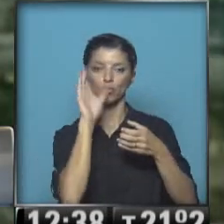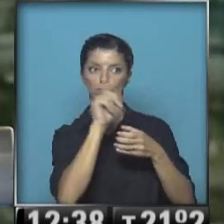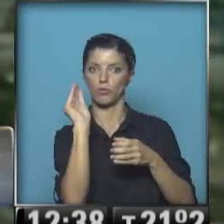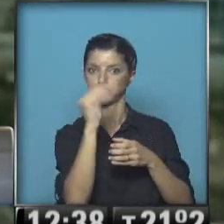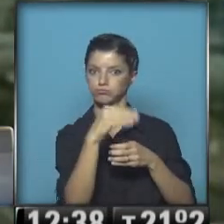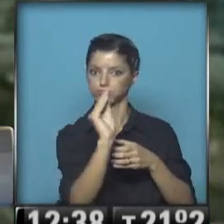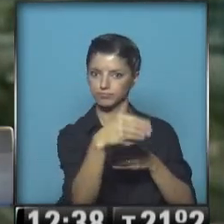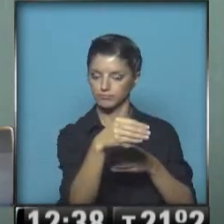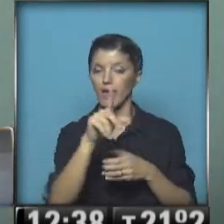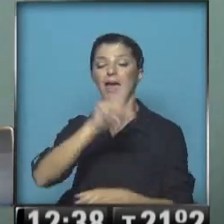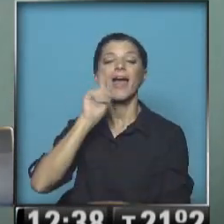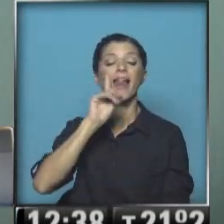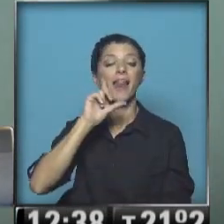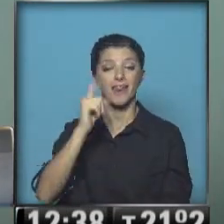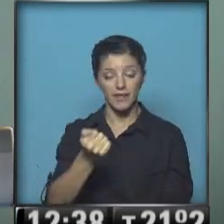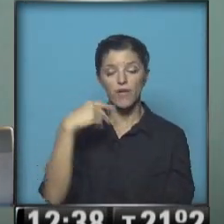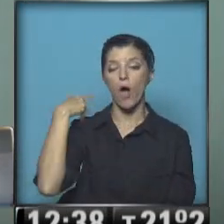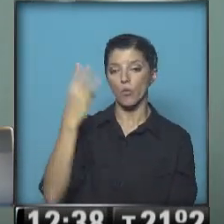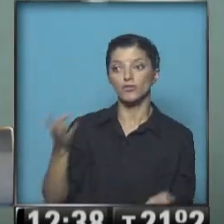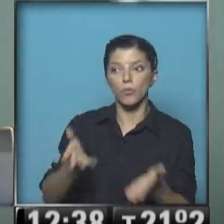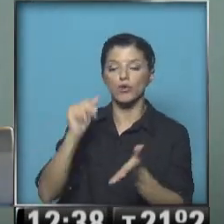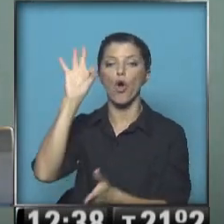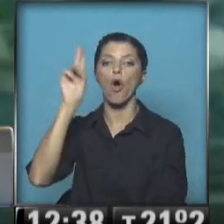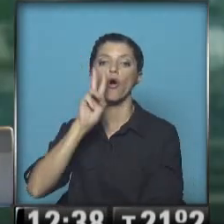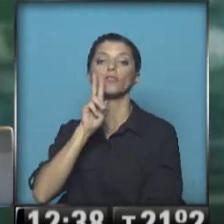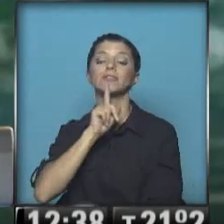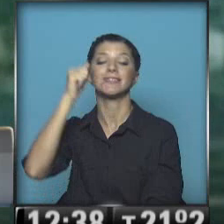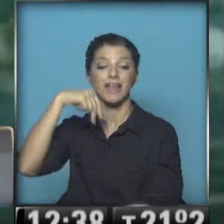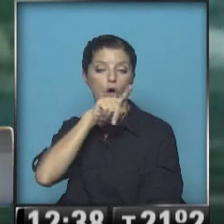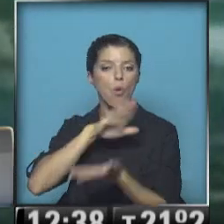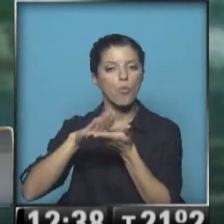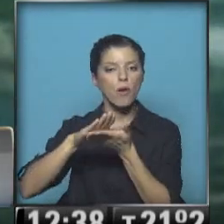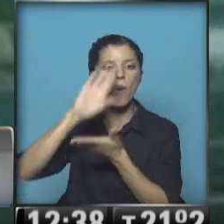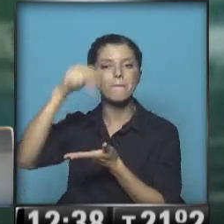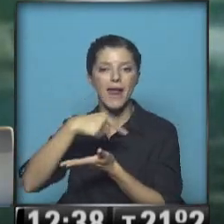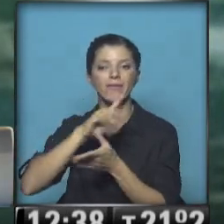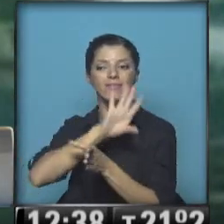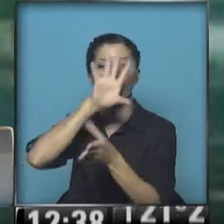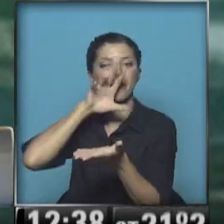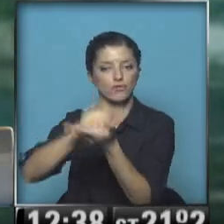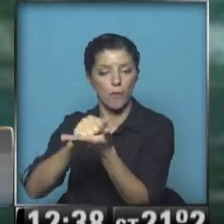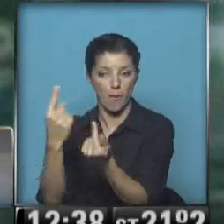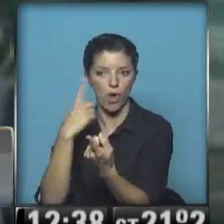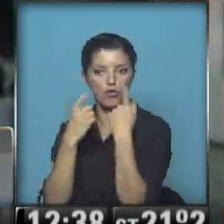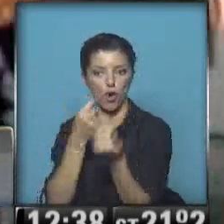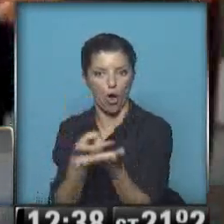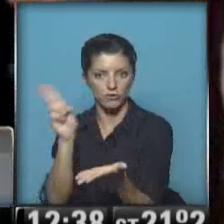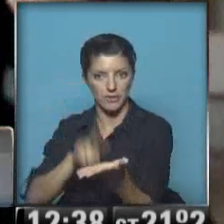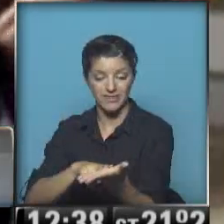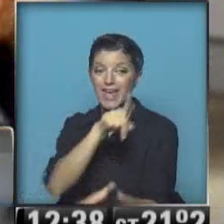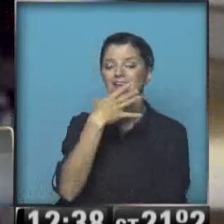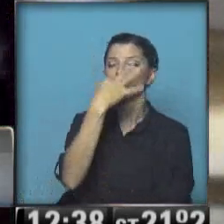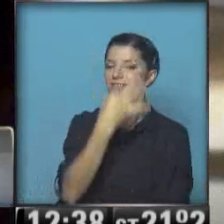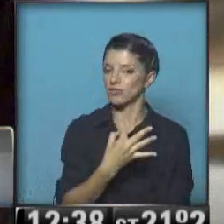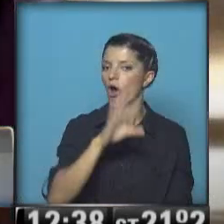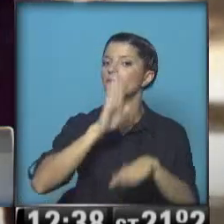en Libia Washington empujó a la otá a implementar un nuevo modelo de intervención para retomar el control cuya decisión política